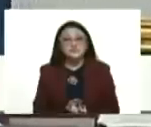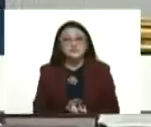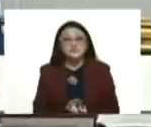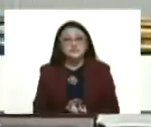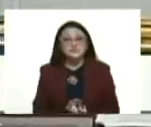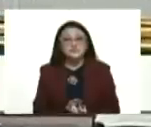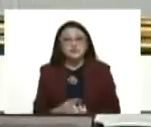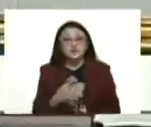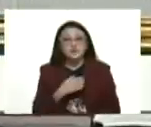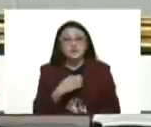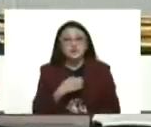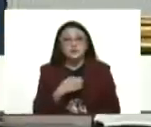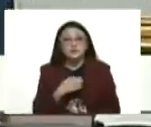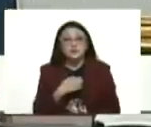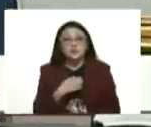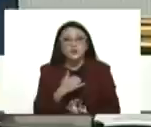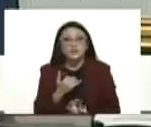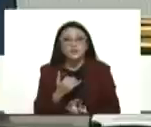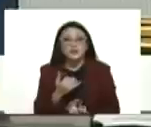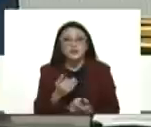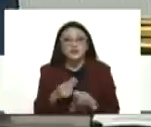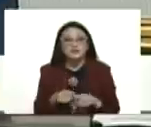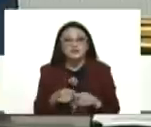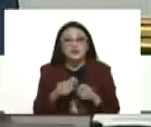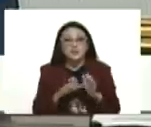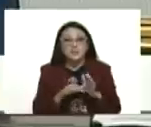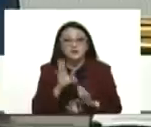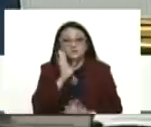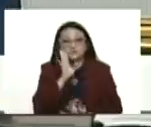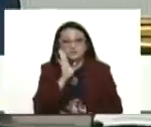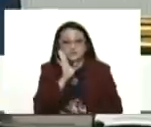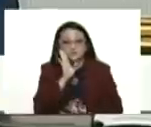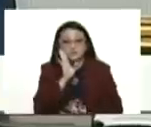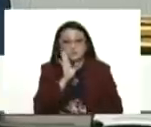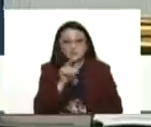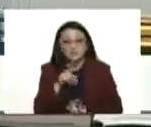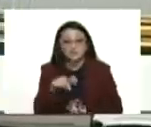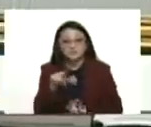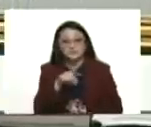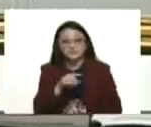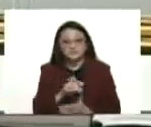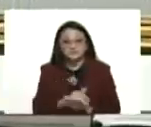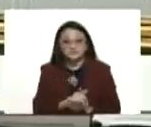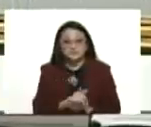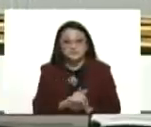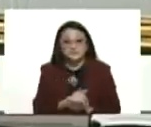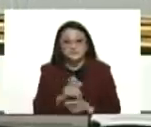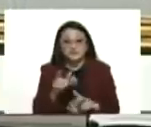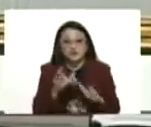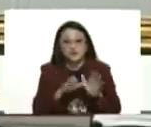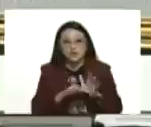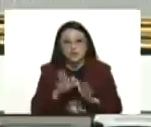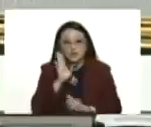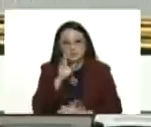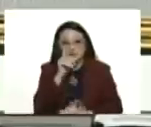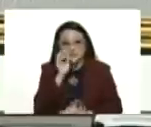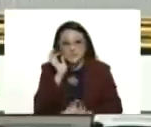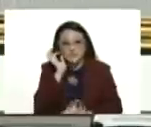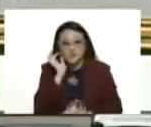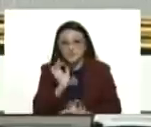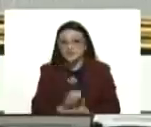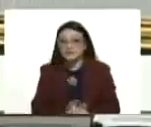deslastrarnos de esa basura que es la corrupción y esa basura que son las corruptas y los